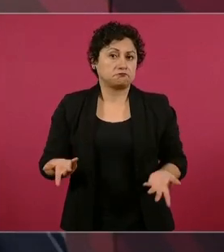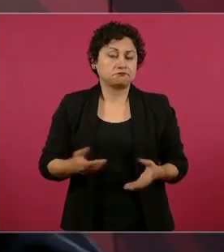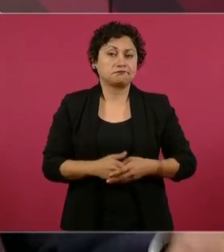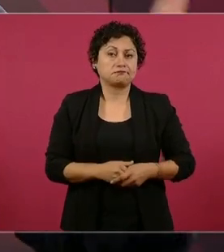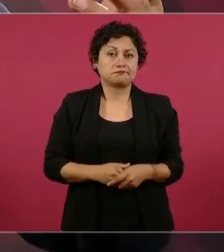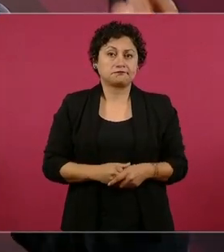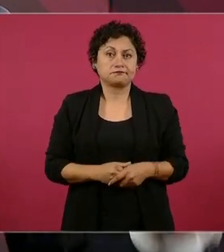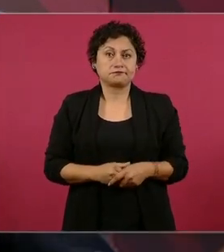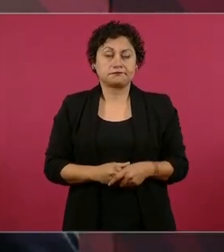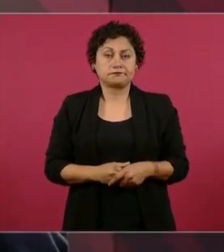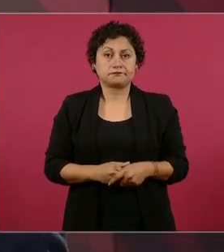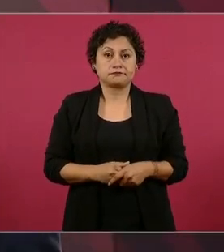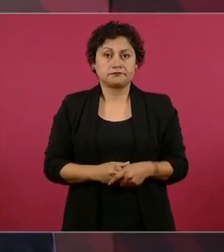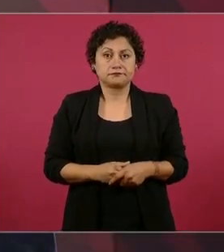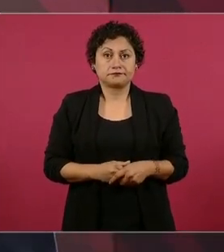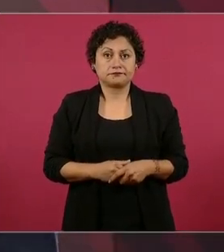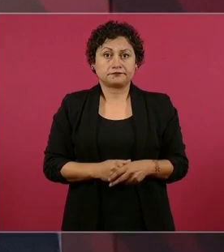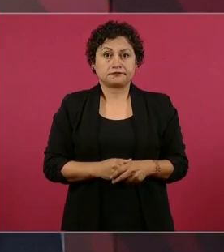Pero